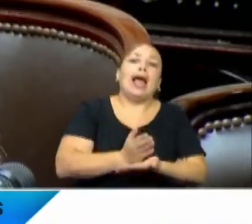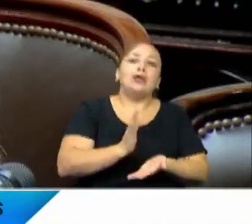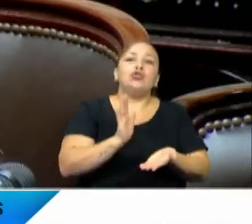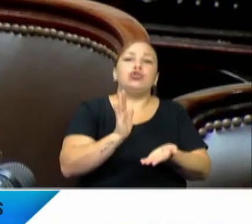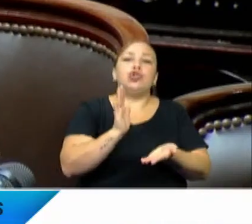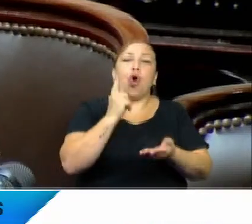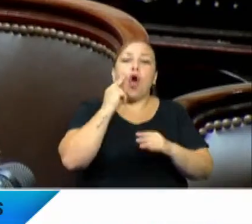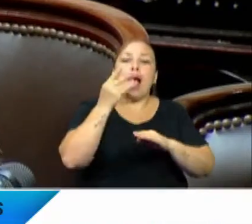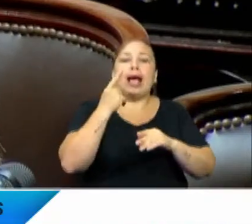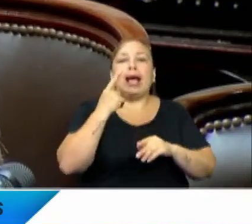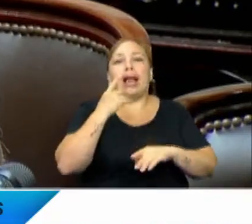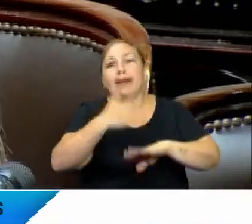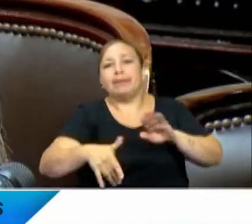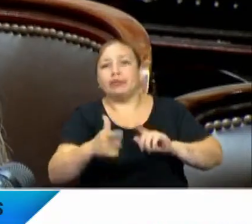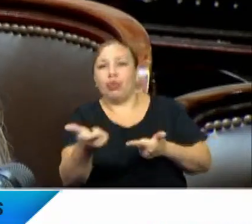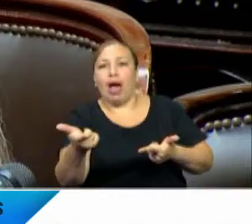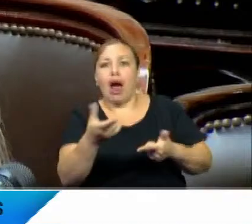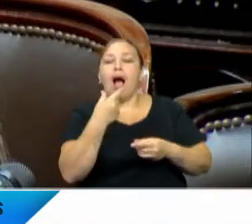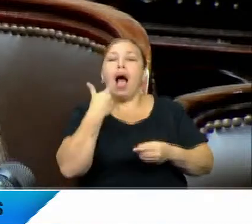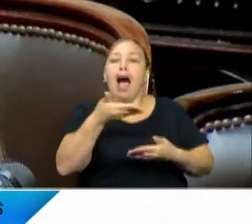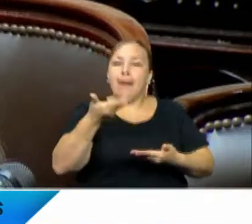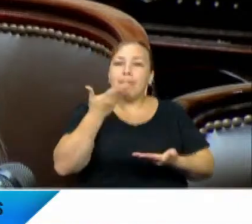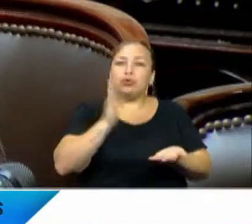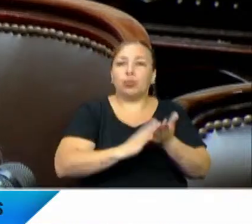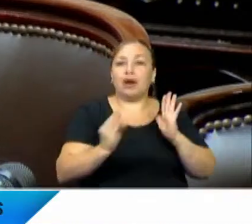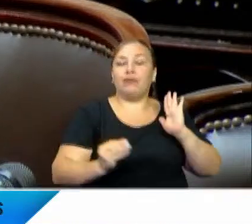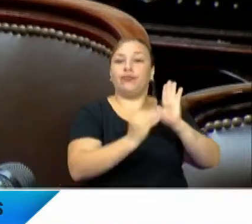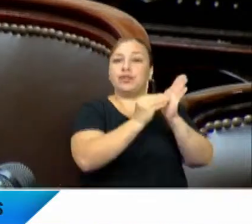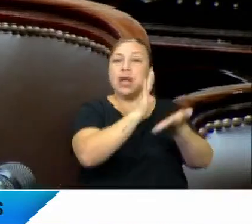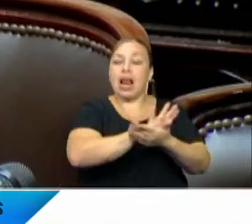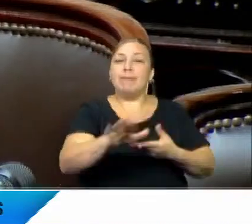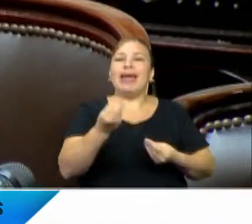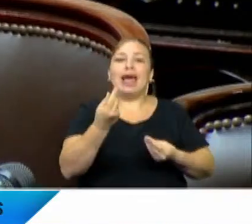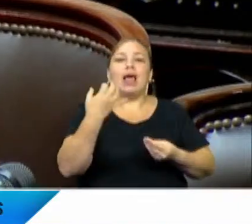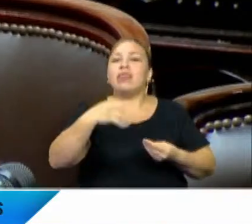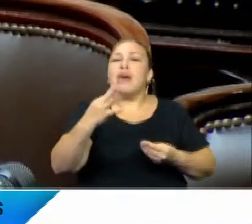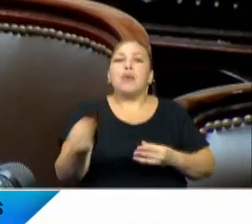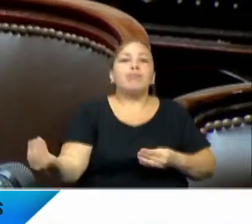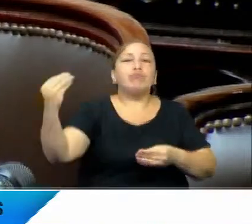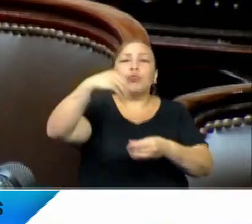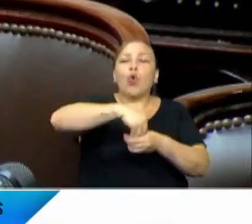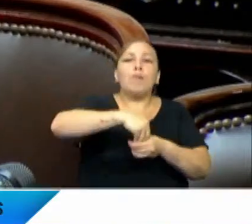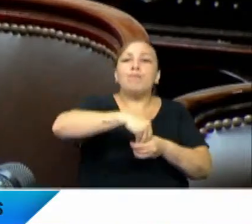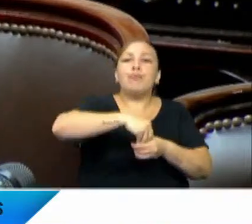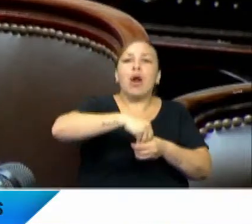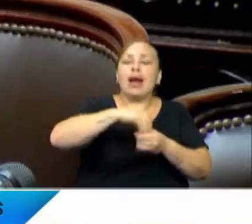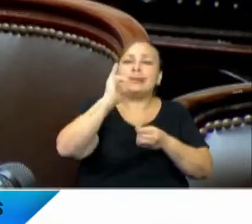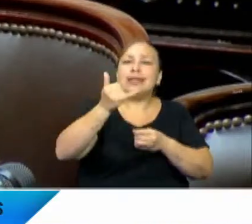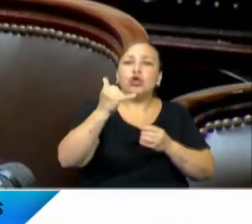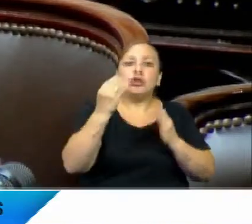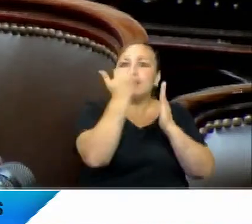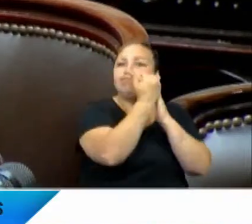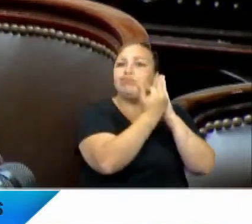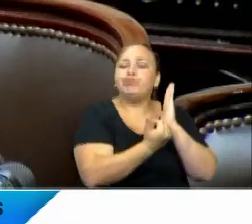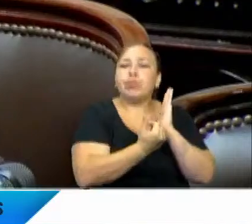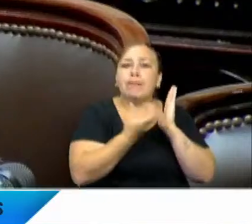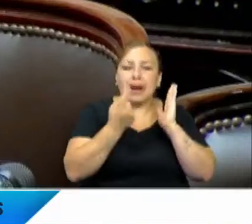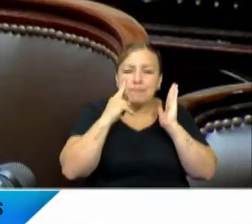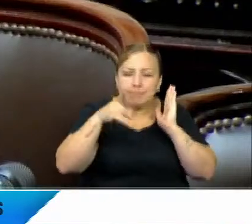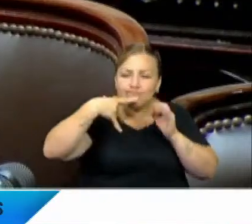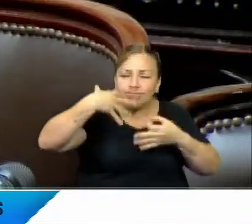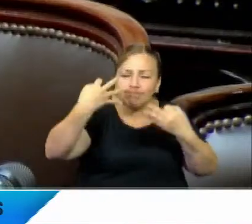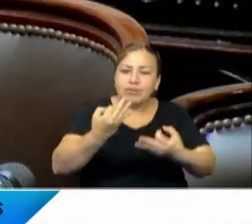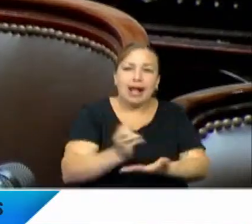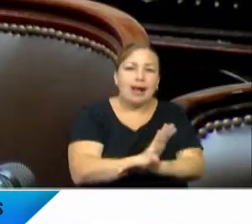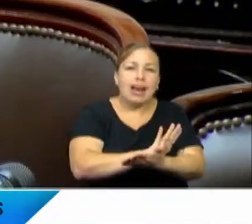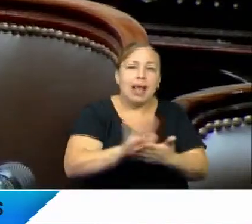lo que vamos a hablar con la ficha limpia es justamente de incorporar lo que es un requisito más de elegibilidad. Siempre me